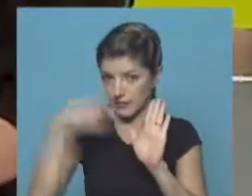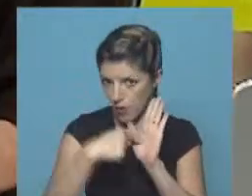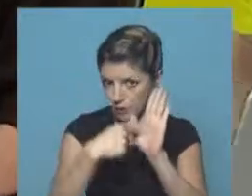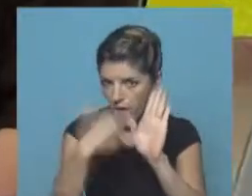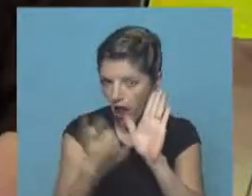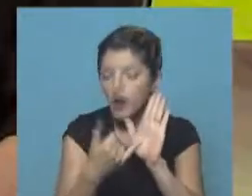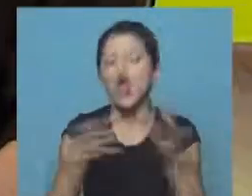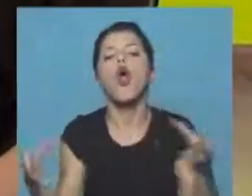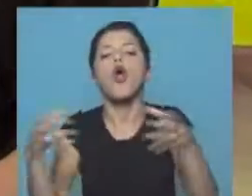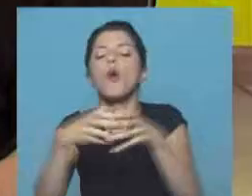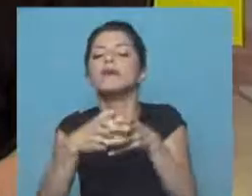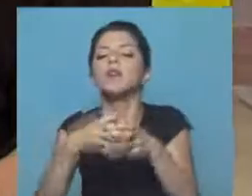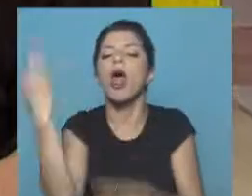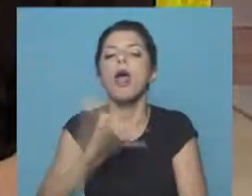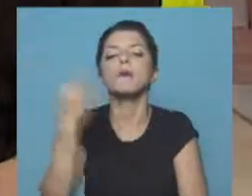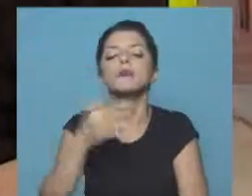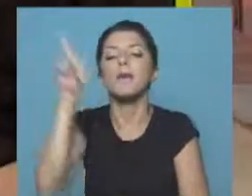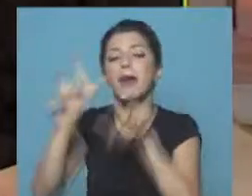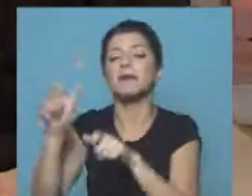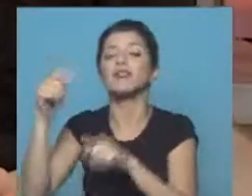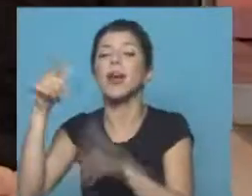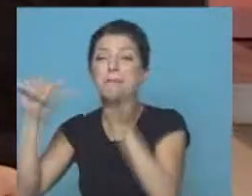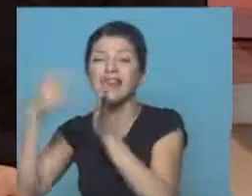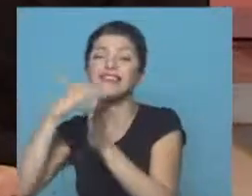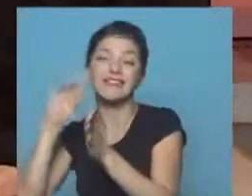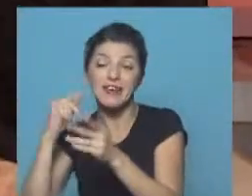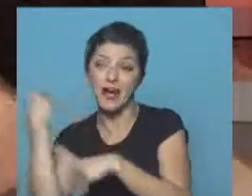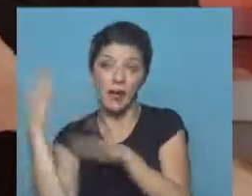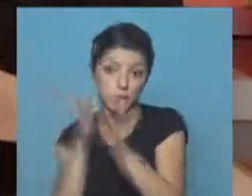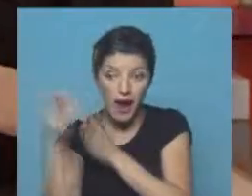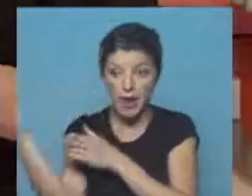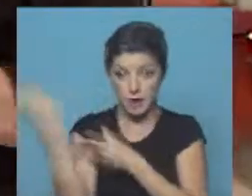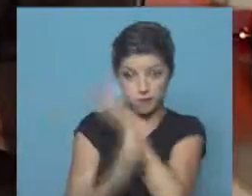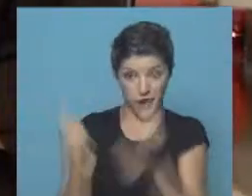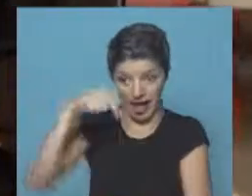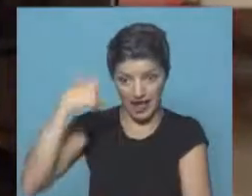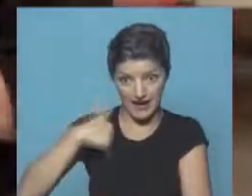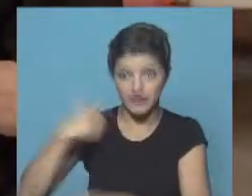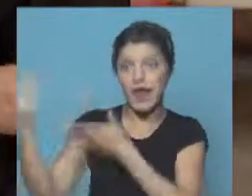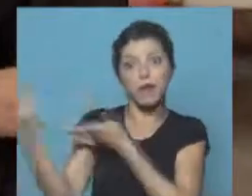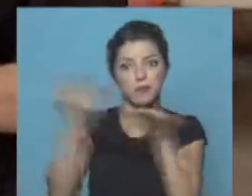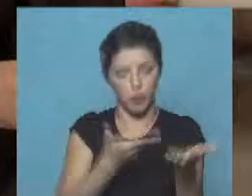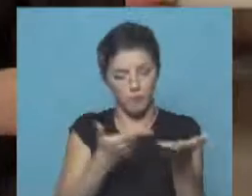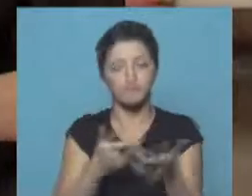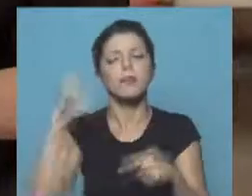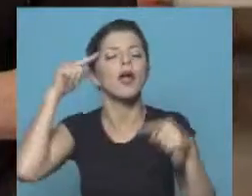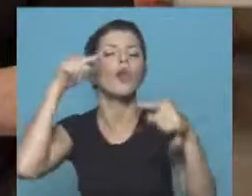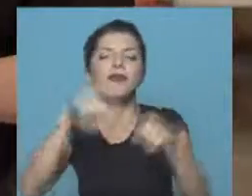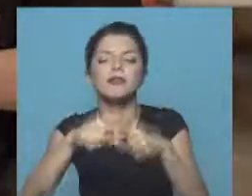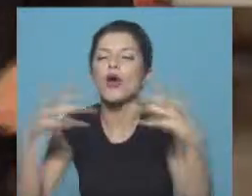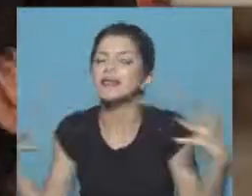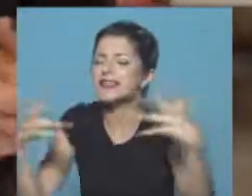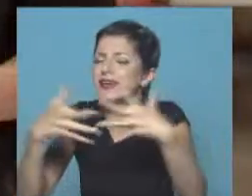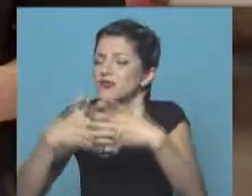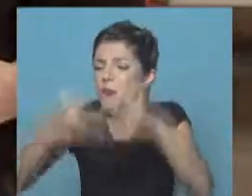comité especial para la recepción de los refugiados sirios que van a llegar a nuestro país. El objetivo es que puedan tener un proceso de integración exitoso